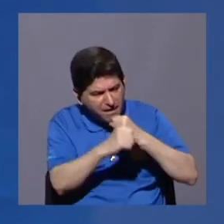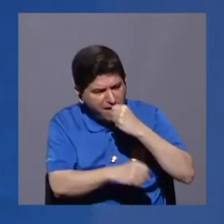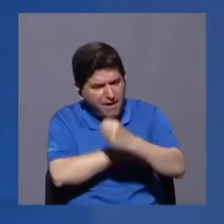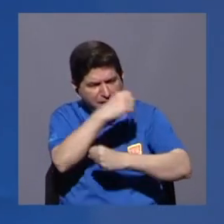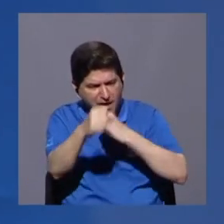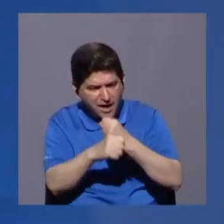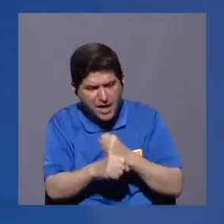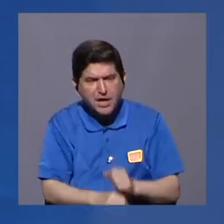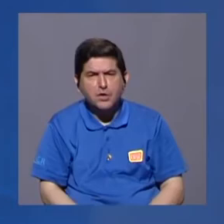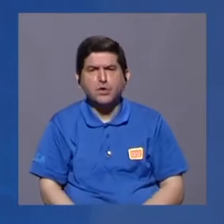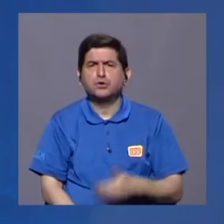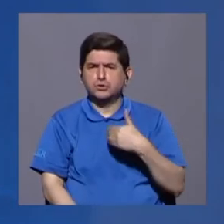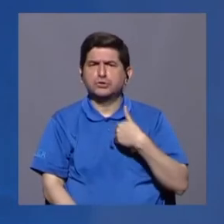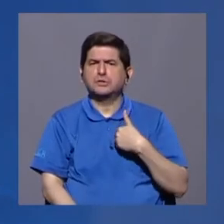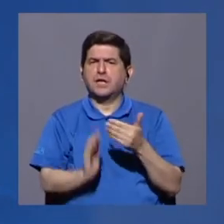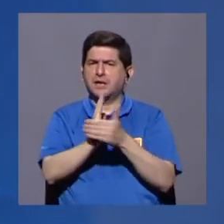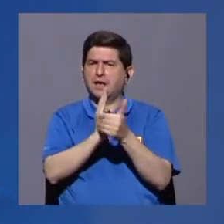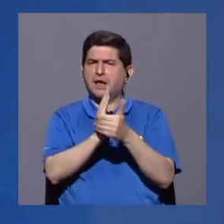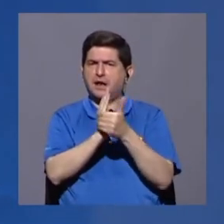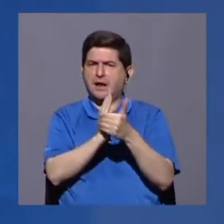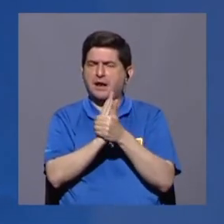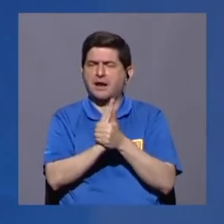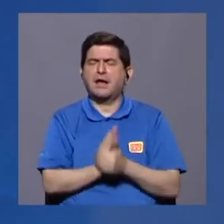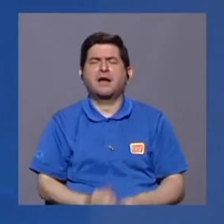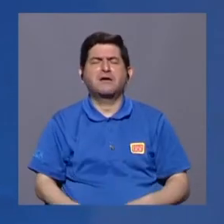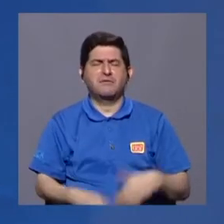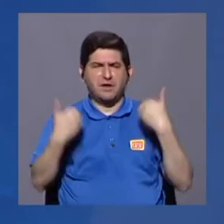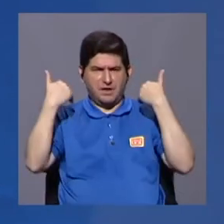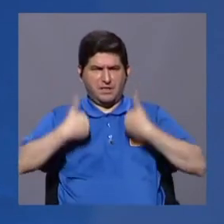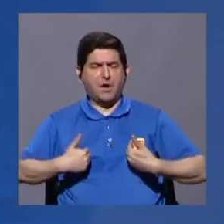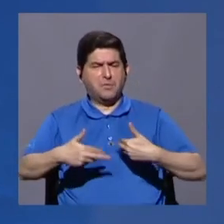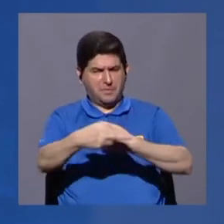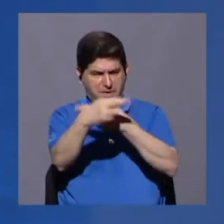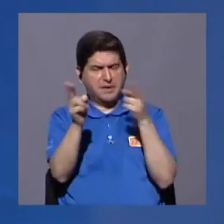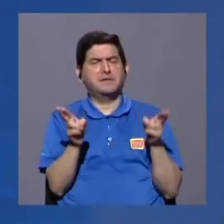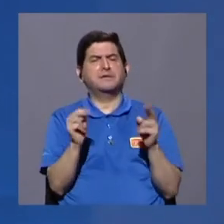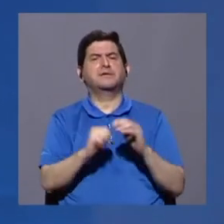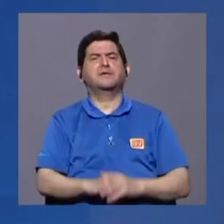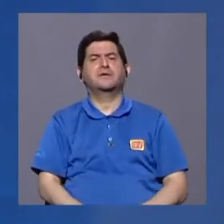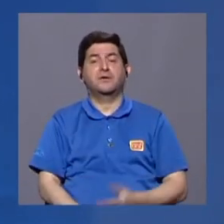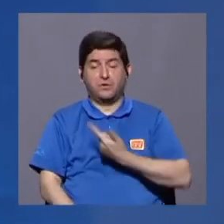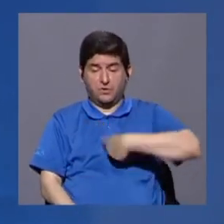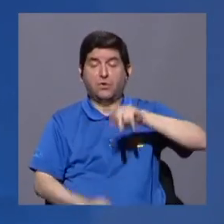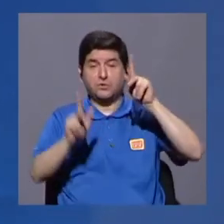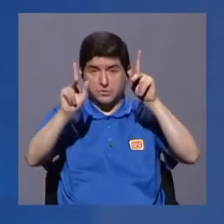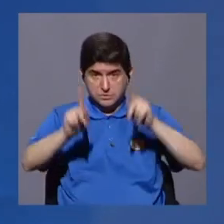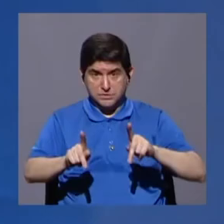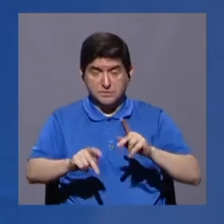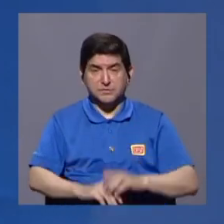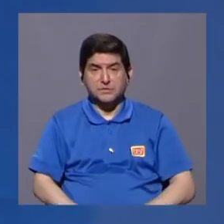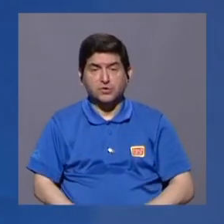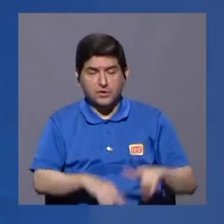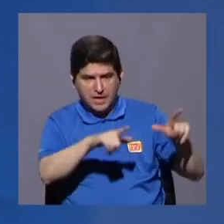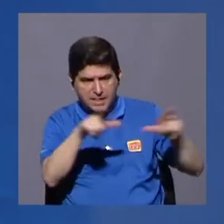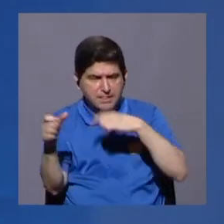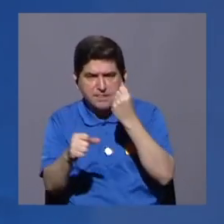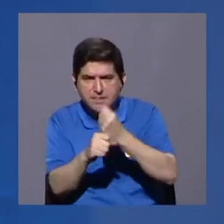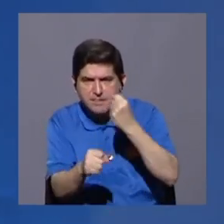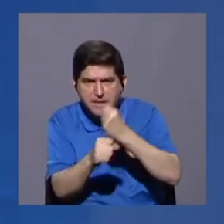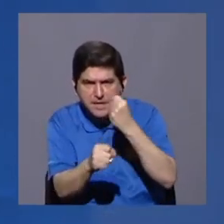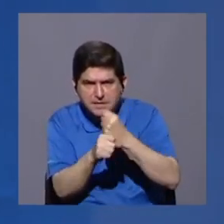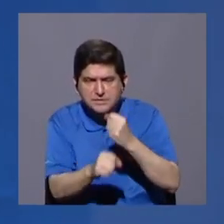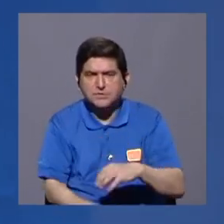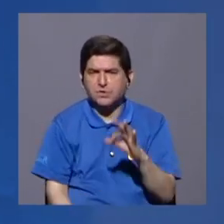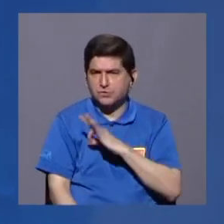se ha formado gran capital humano en estas regiones y que somos personas que estamos dispuestas a trabajar por